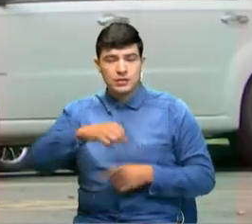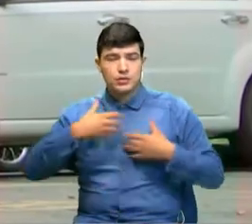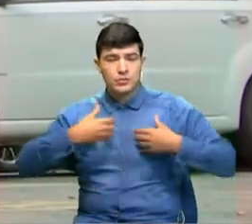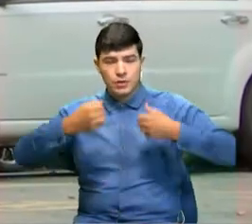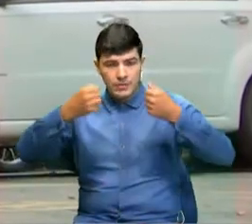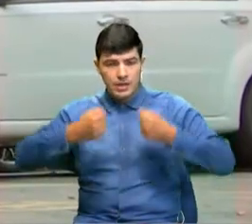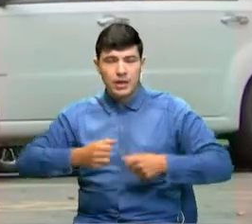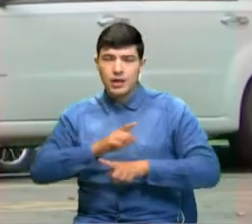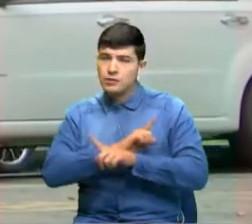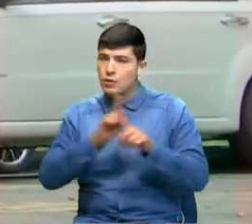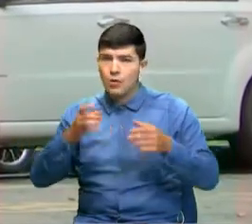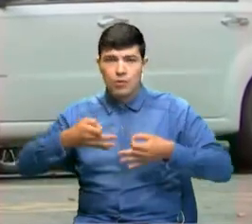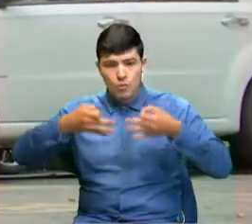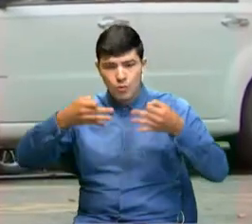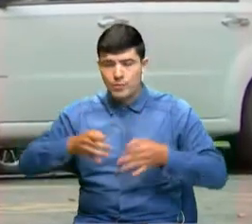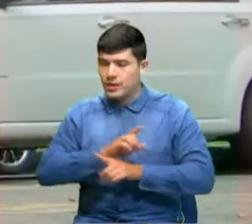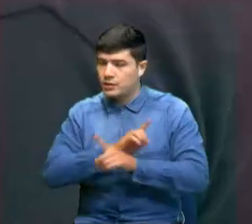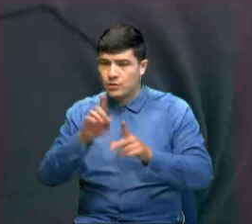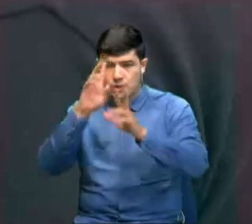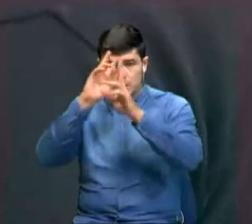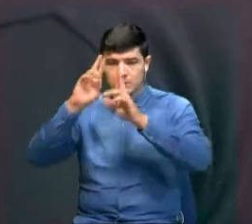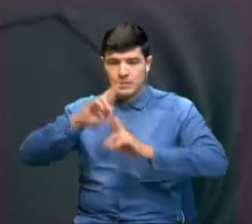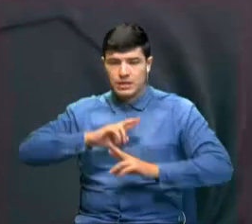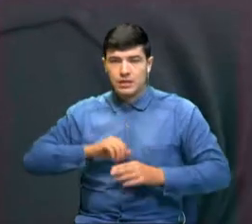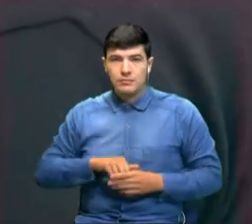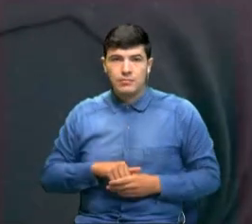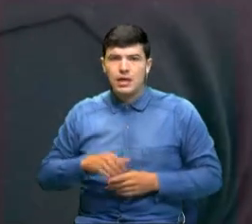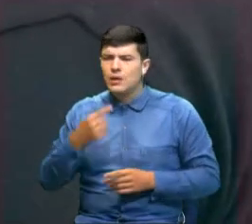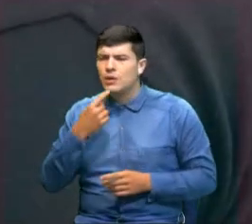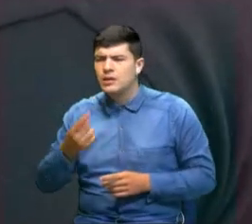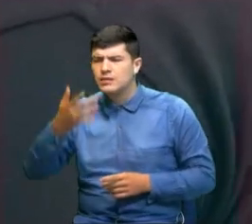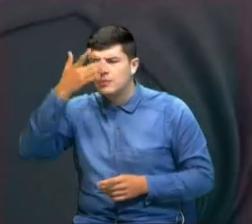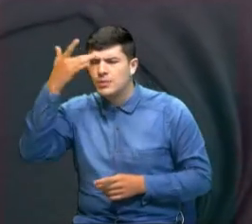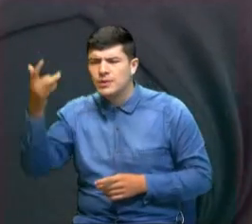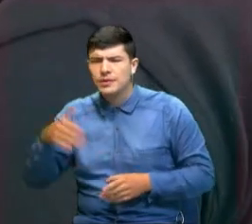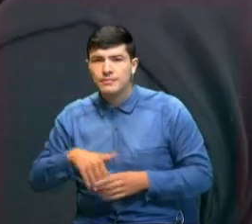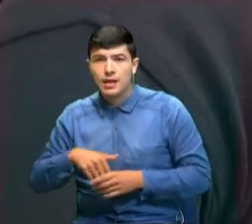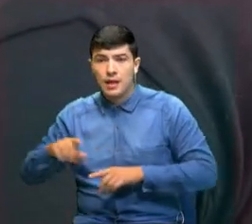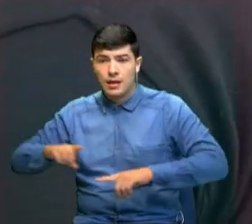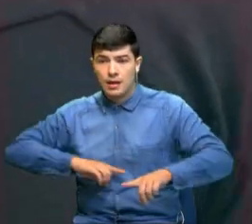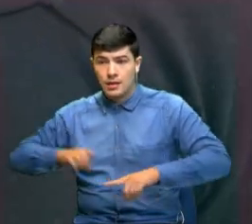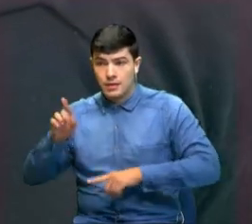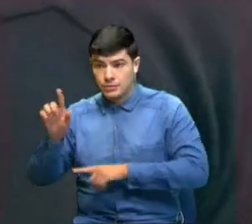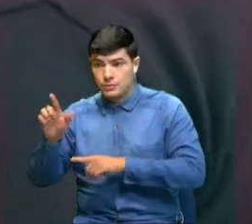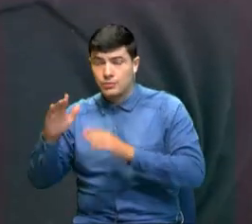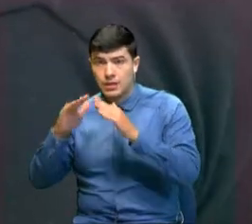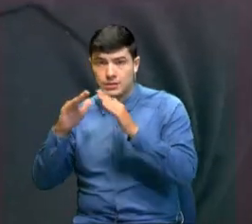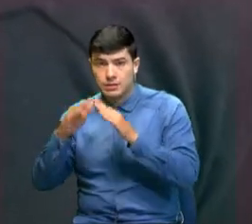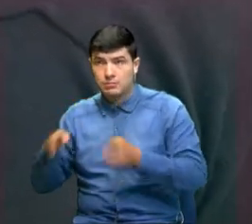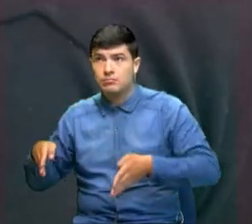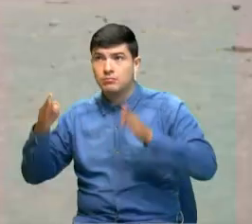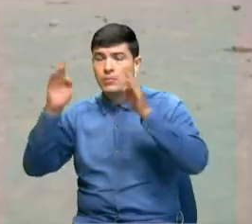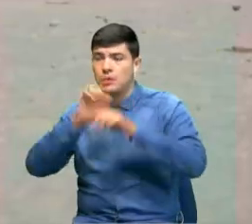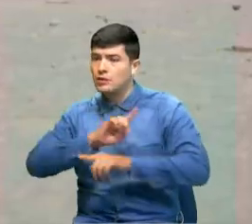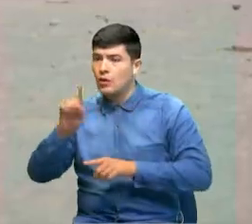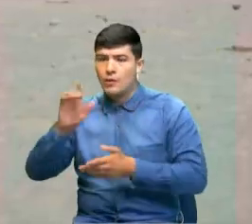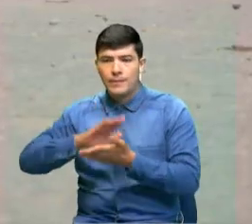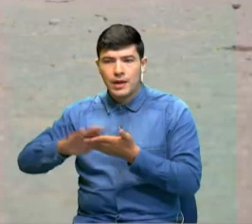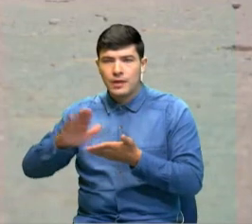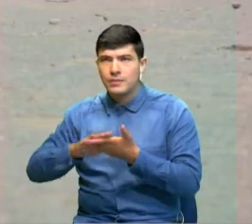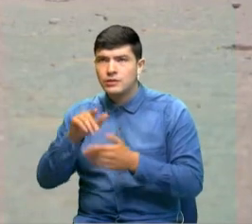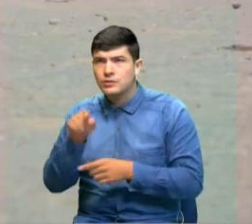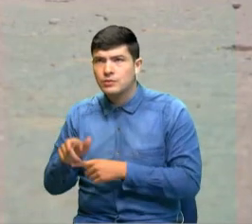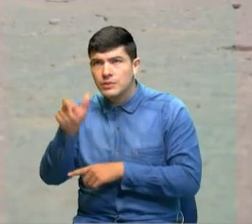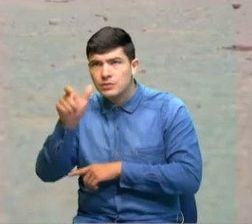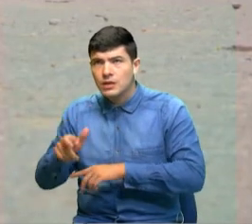propietario no han sido respetados. Y esto lo dice, ya que la administración del conjunto donde vive no permite que él parquee